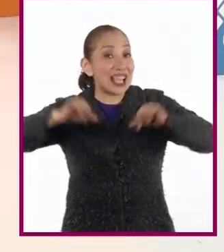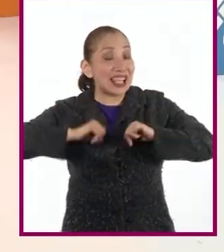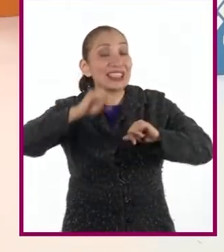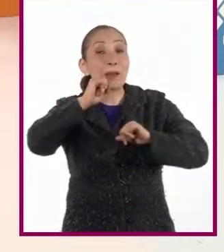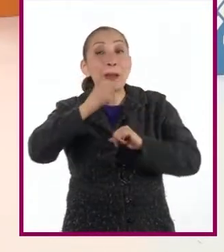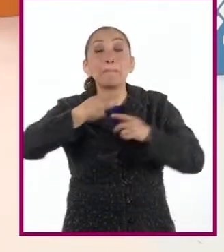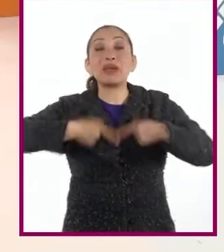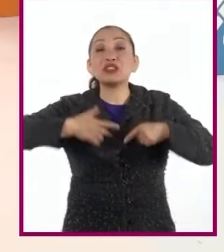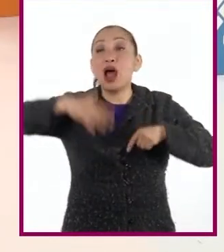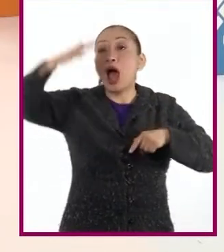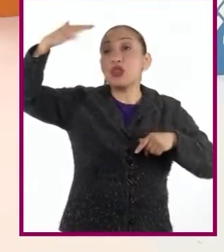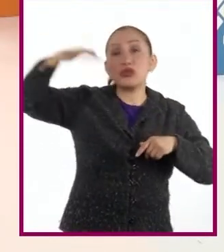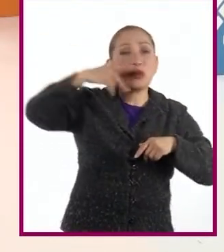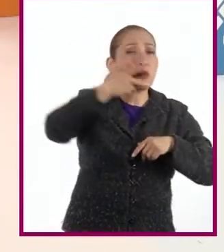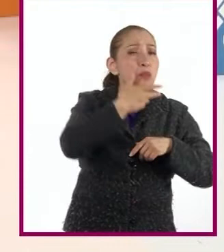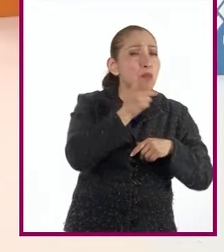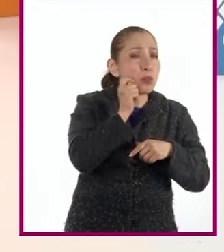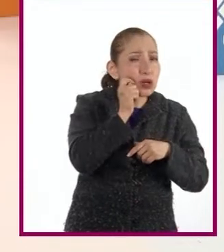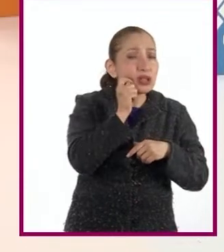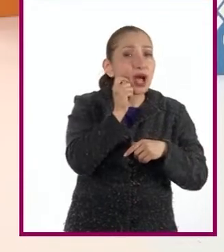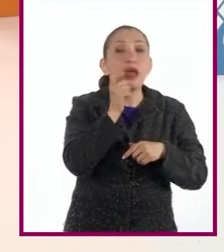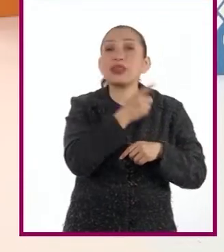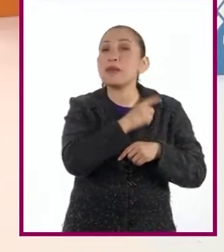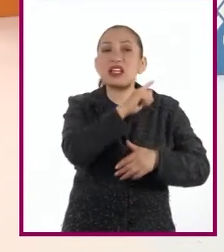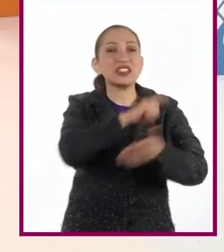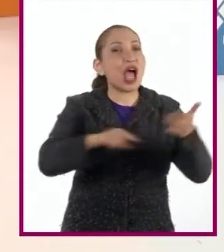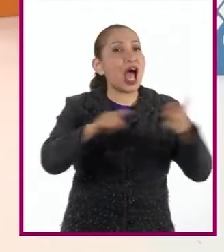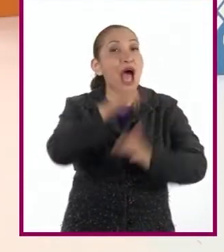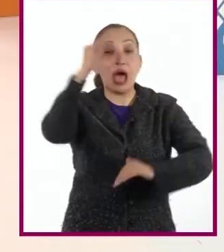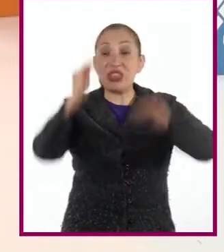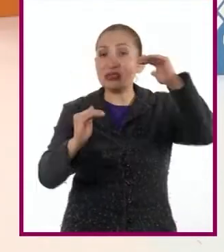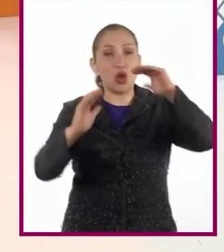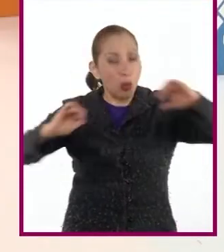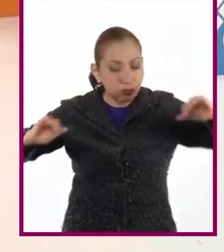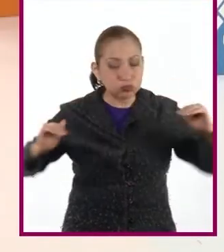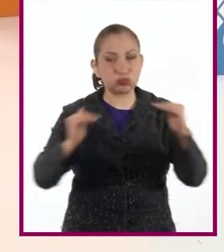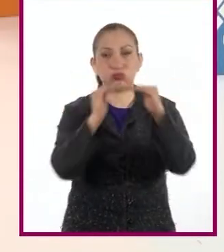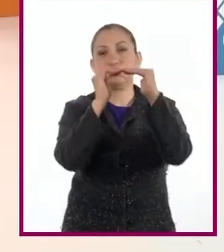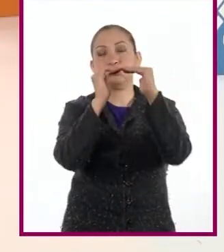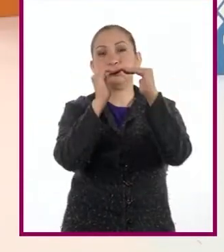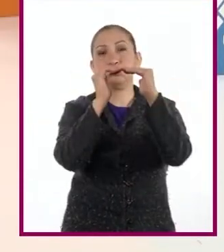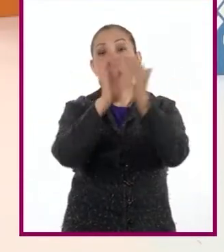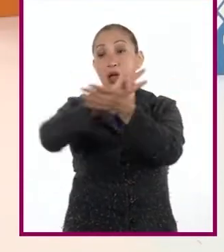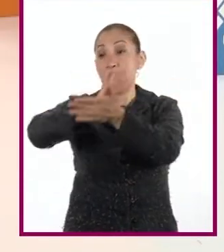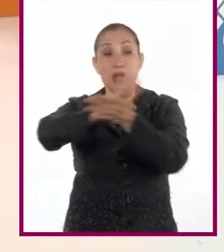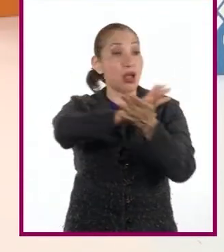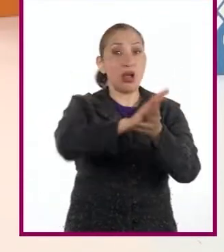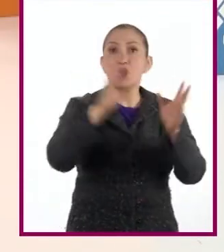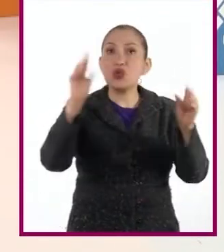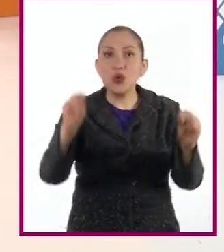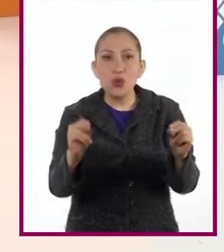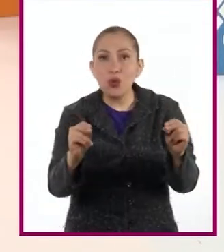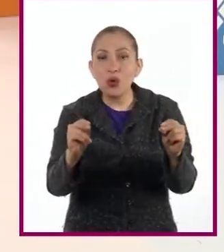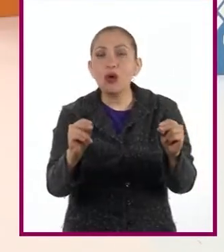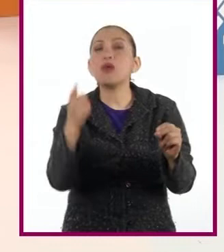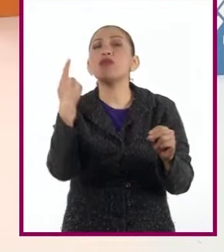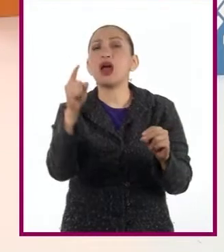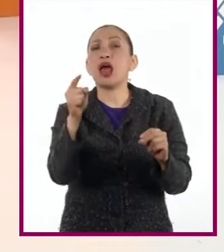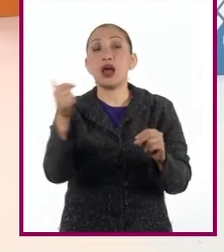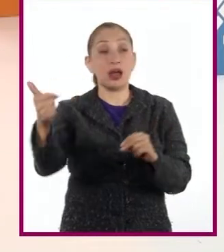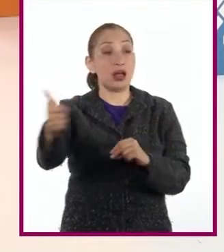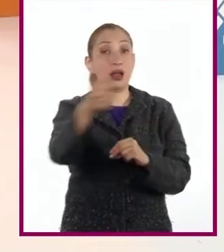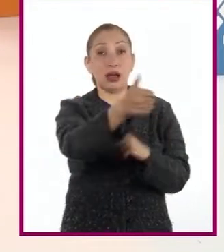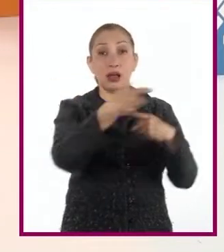las personas adultas, deje de ser desigual, incluso discriminatorio. Esto con la finalidad de que